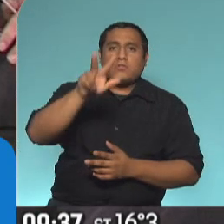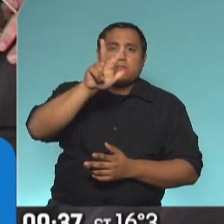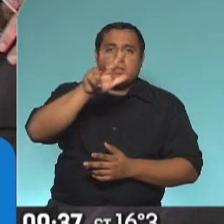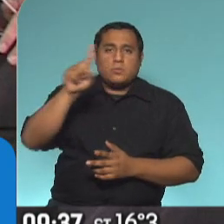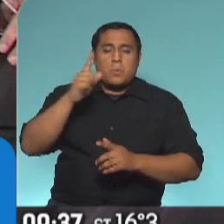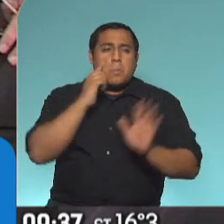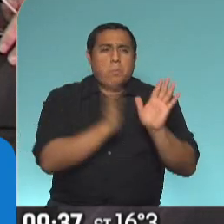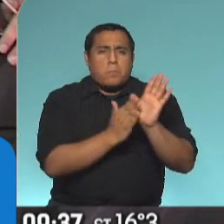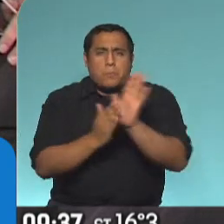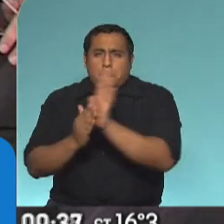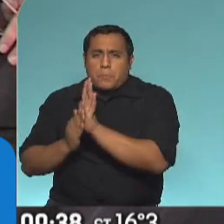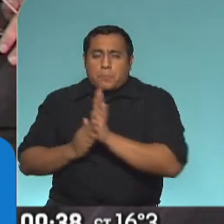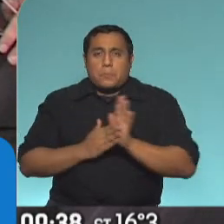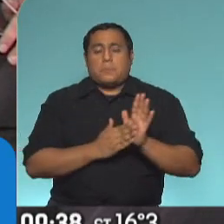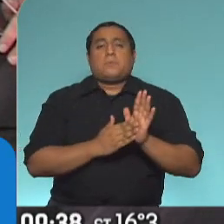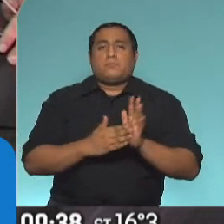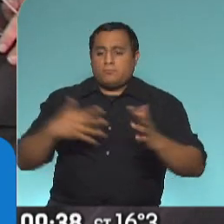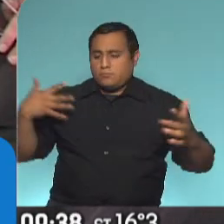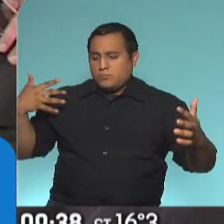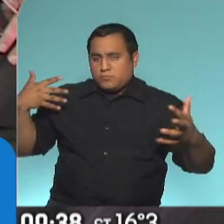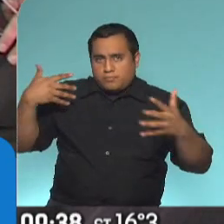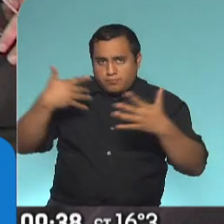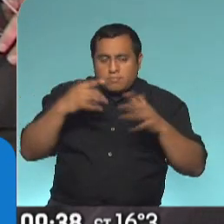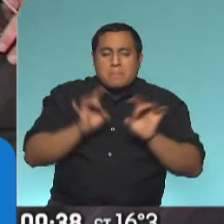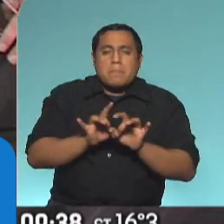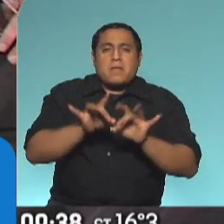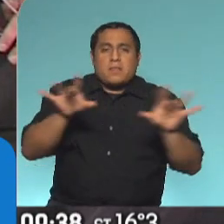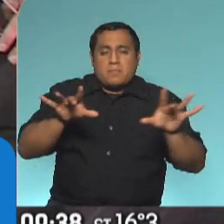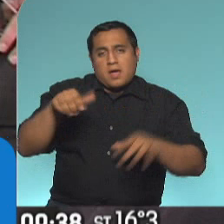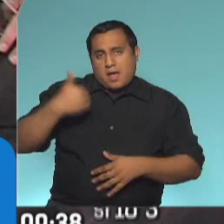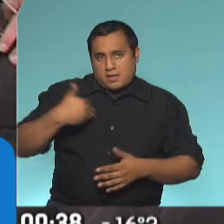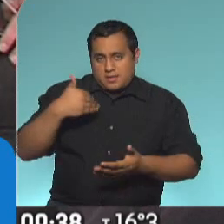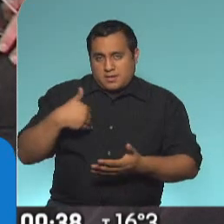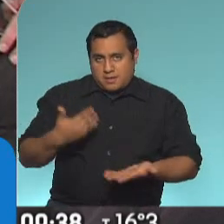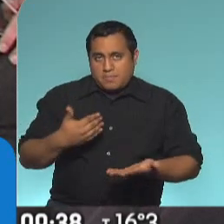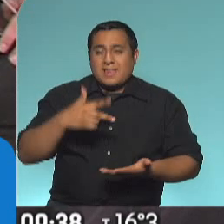3.873.231 testeos han sido realizados en el transcurso de la pandemia en el país.